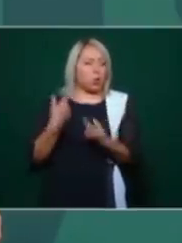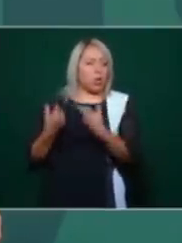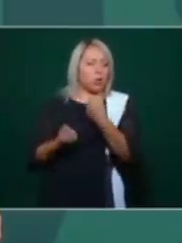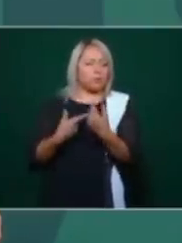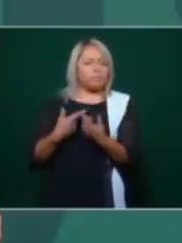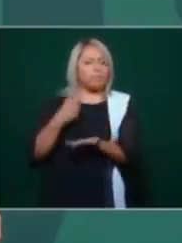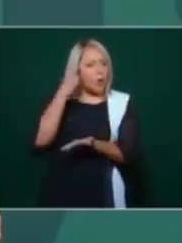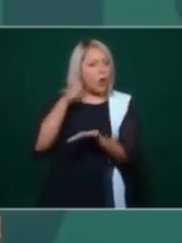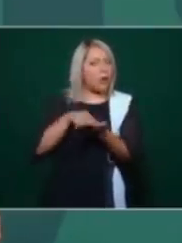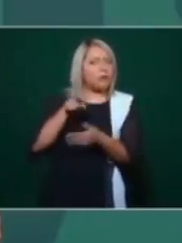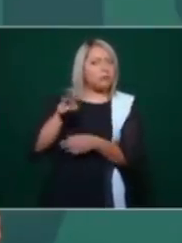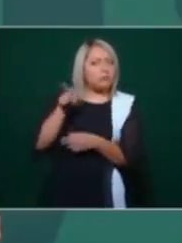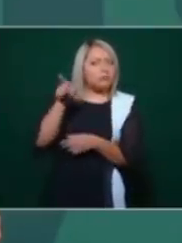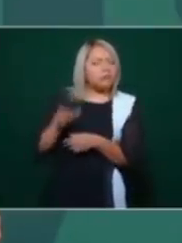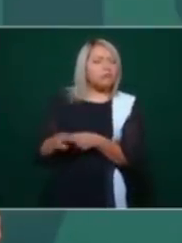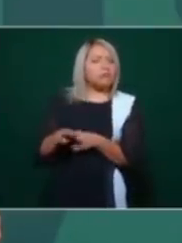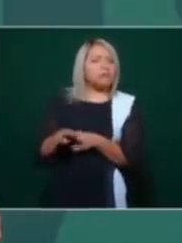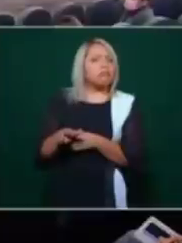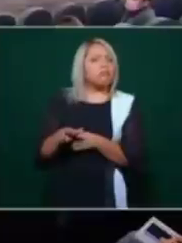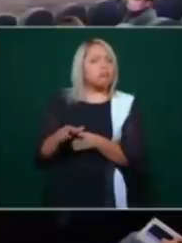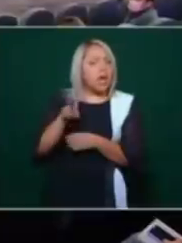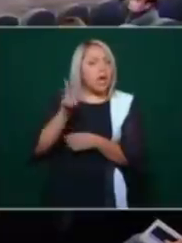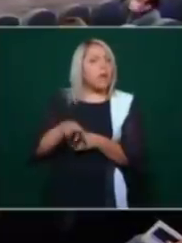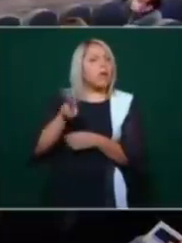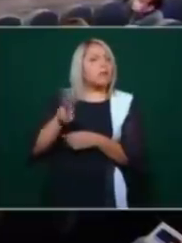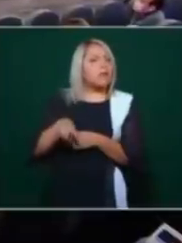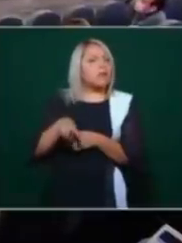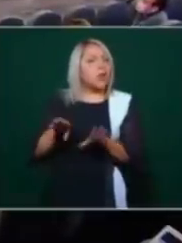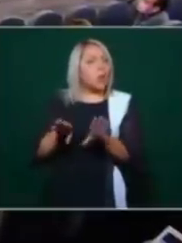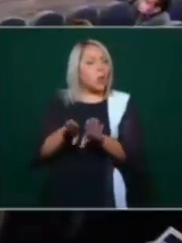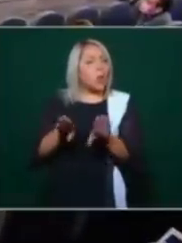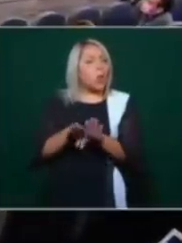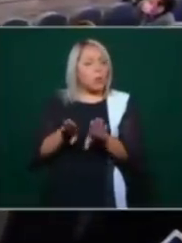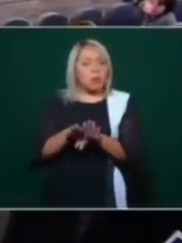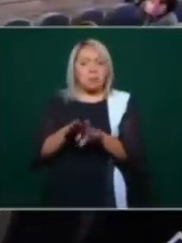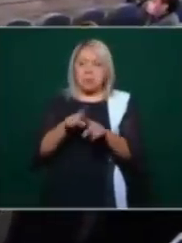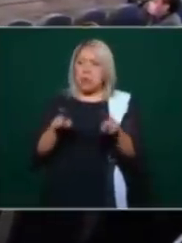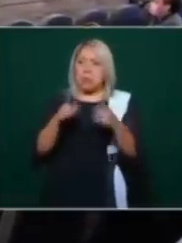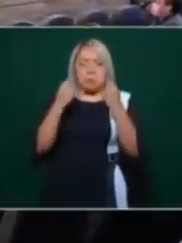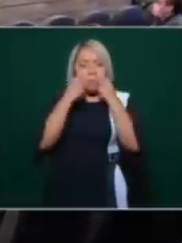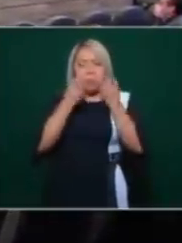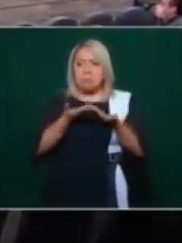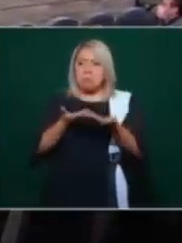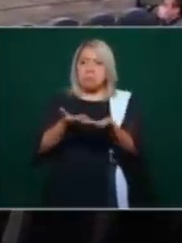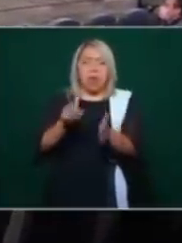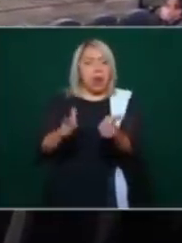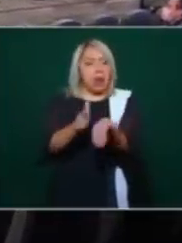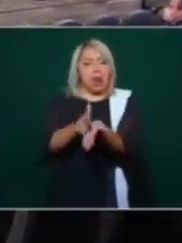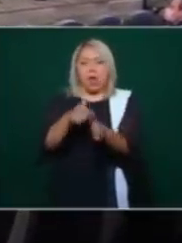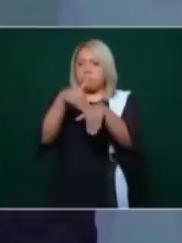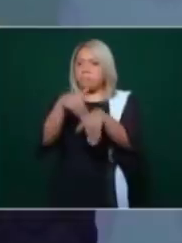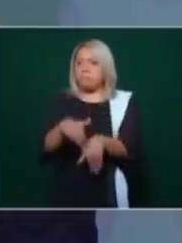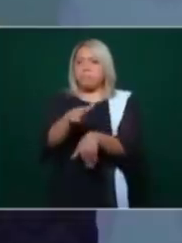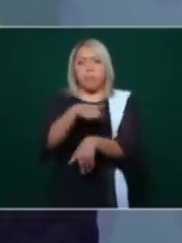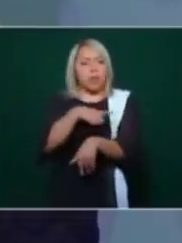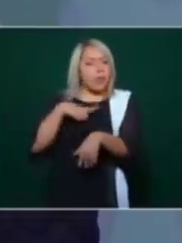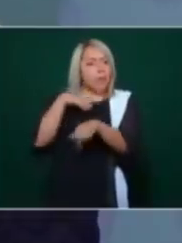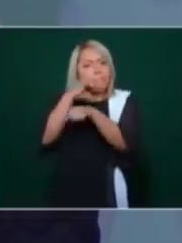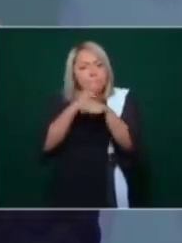Y en este caso es que se aplique la ley, que se investigue y